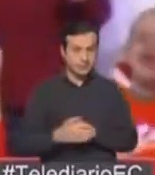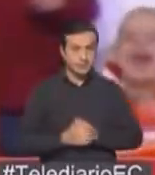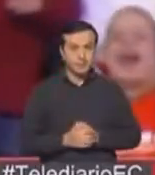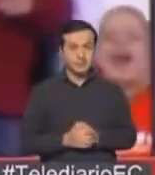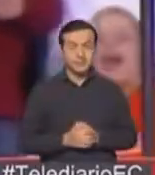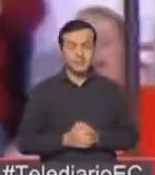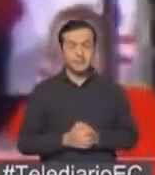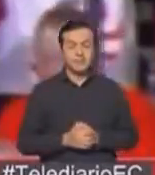medios públicos